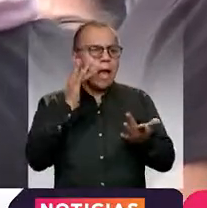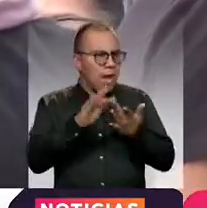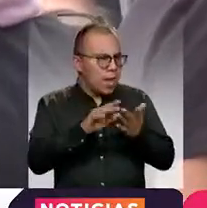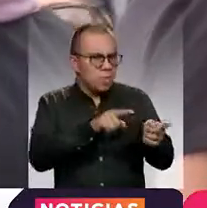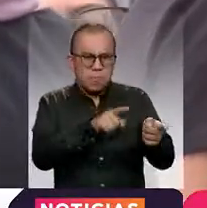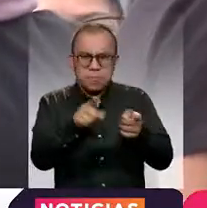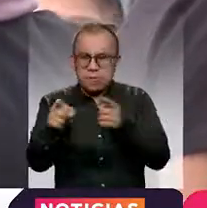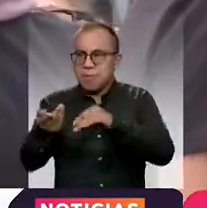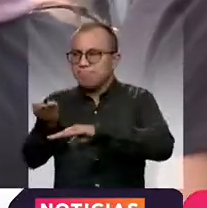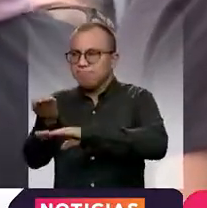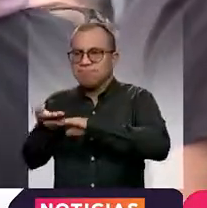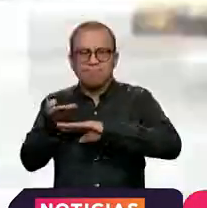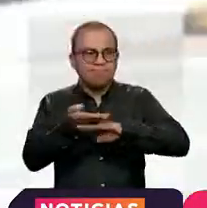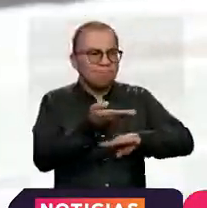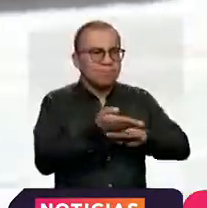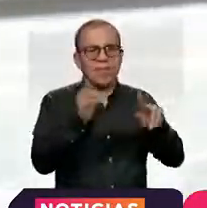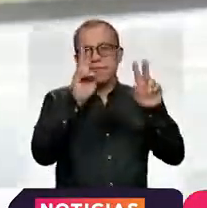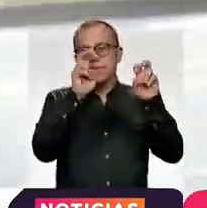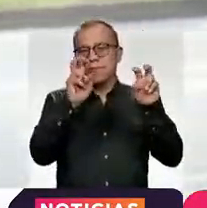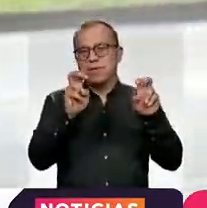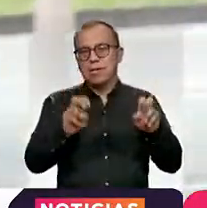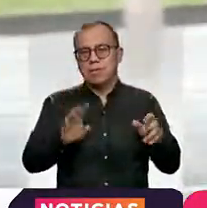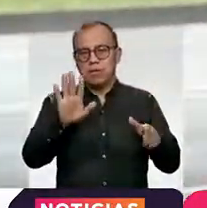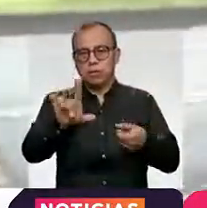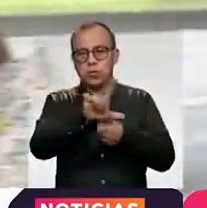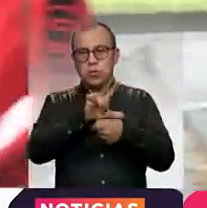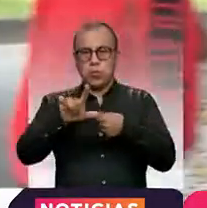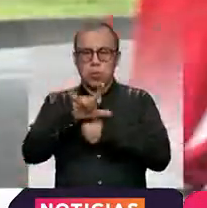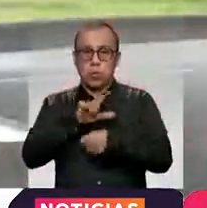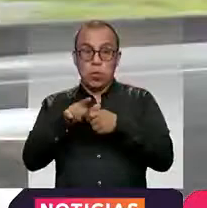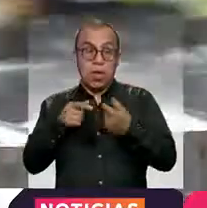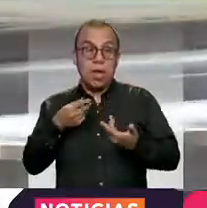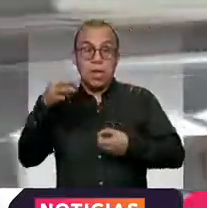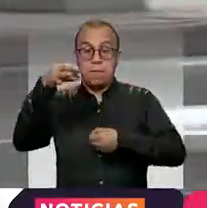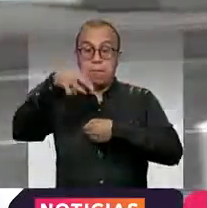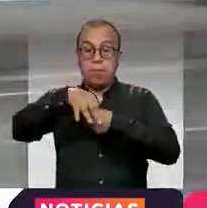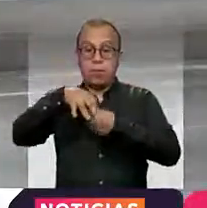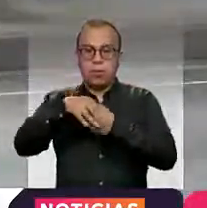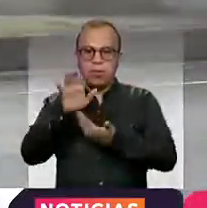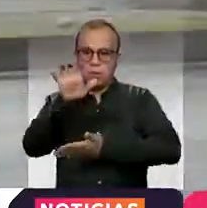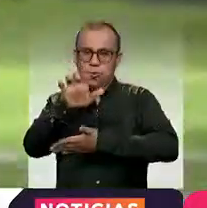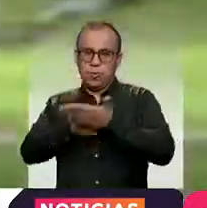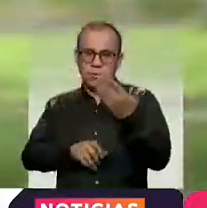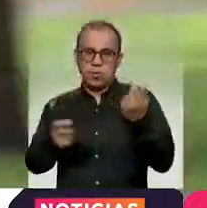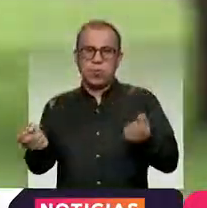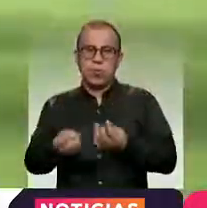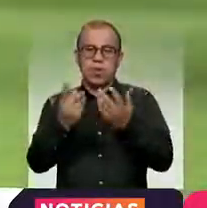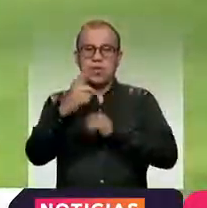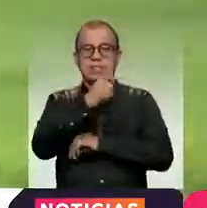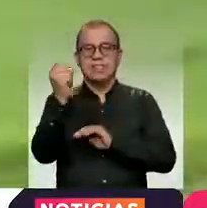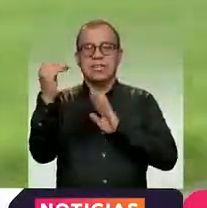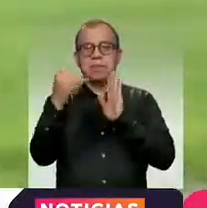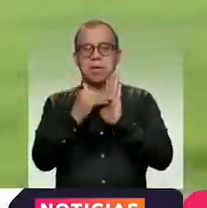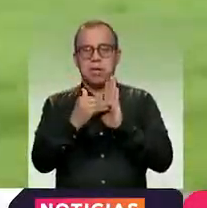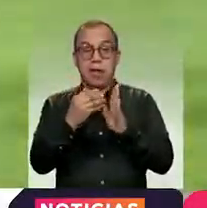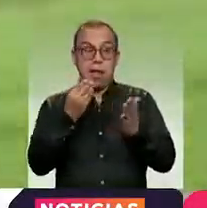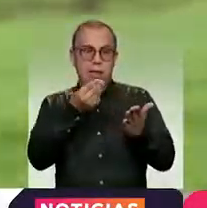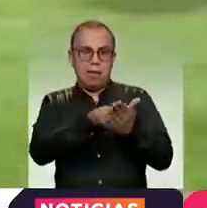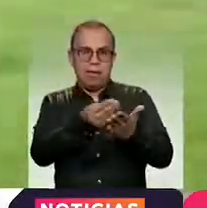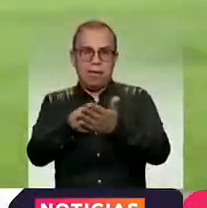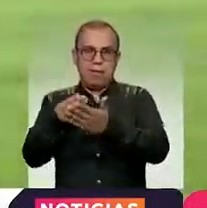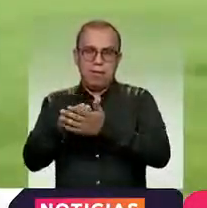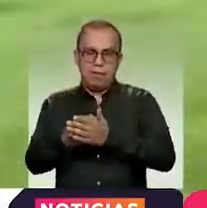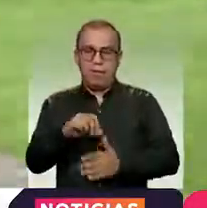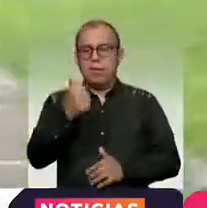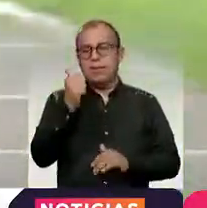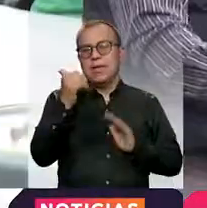las propuestas de acuerdo a la temática en cada localidad. El voto le descontará a la persona un total de 100.000 pesos, lo que permite votar